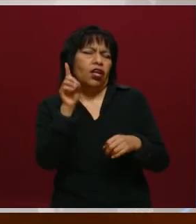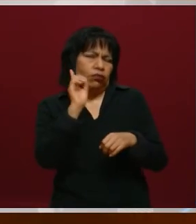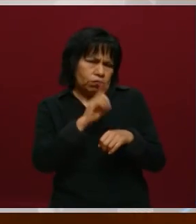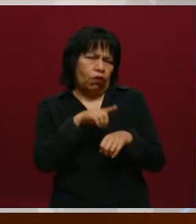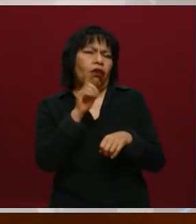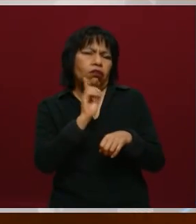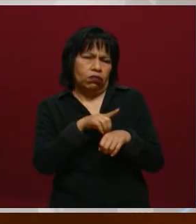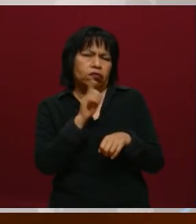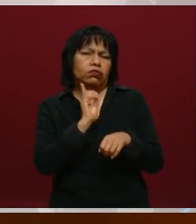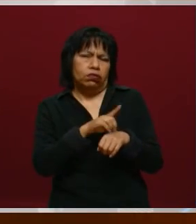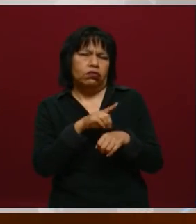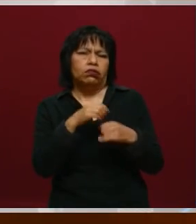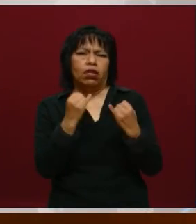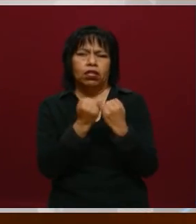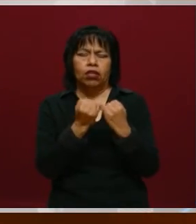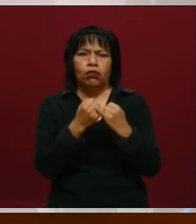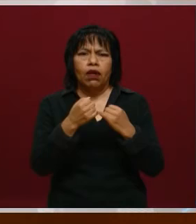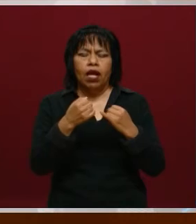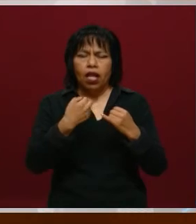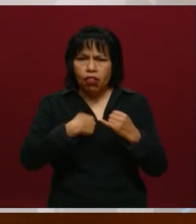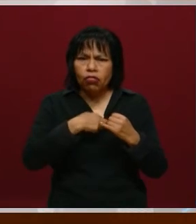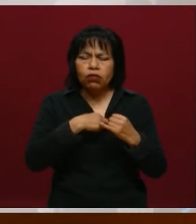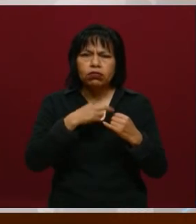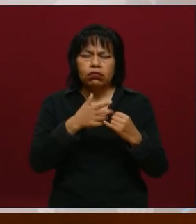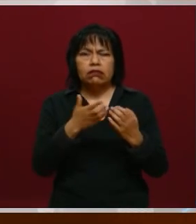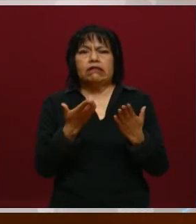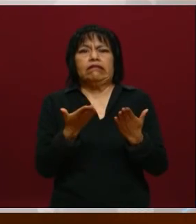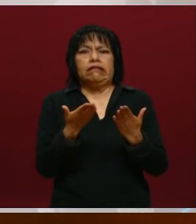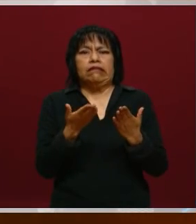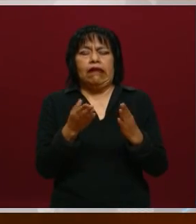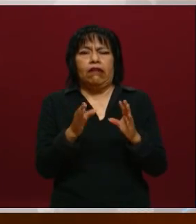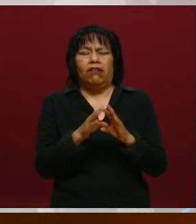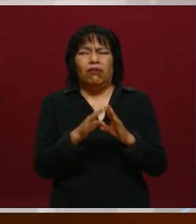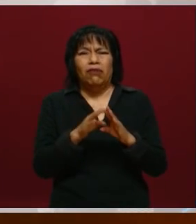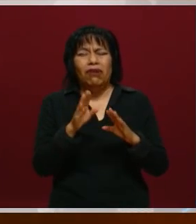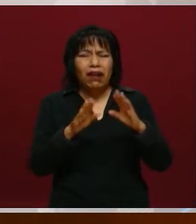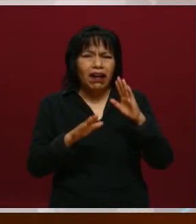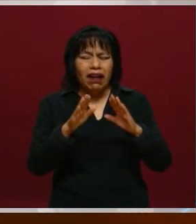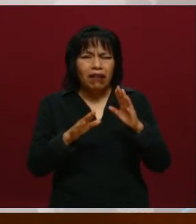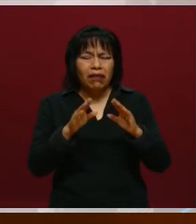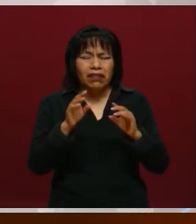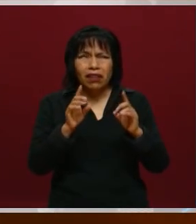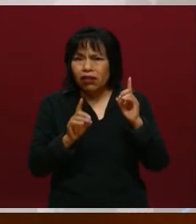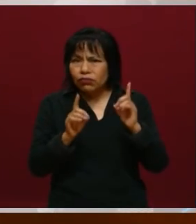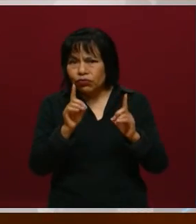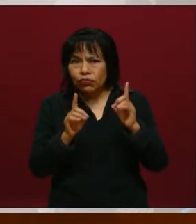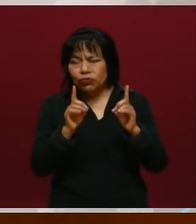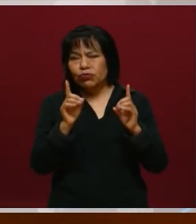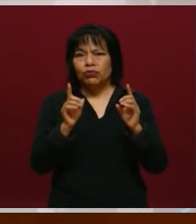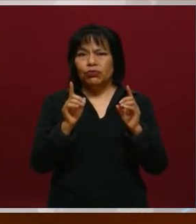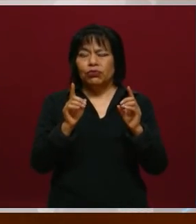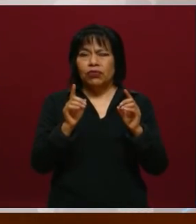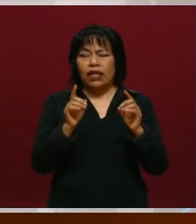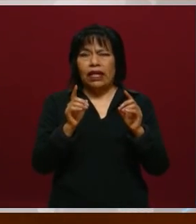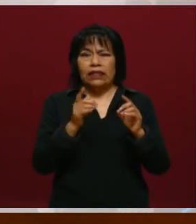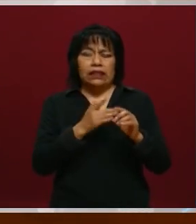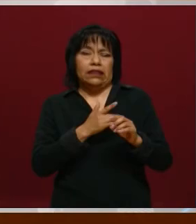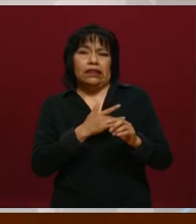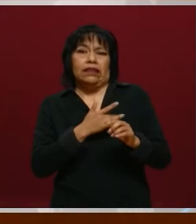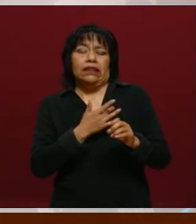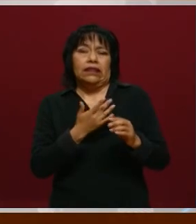nosotros tenemos que interpelar a aquello que nos tiene que mover hacia